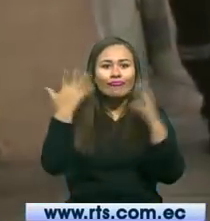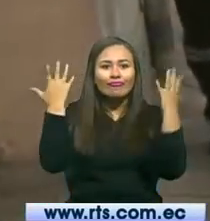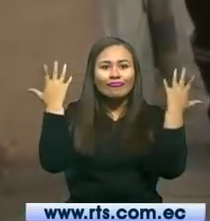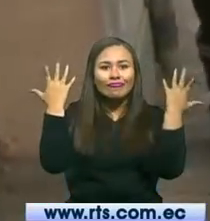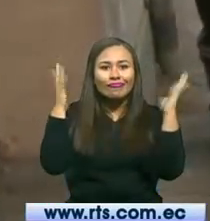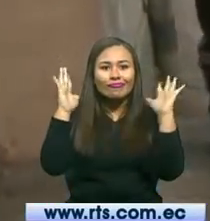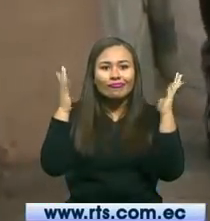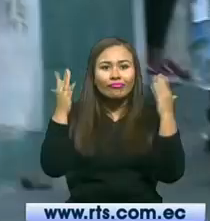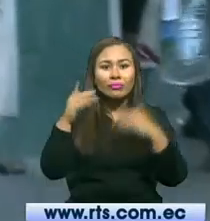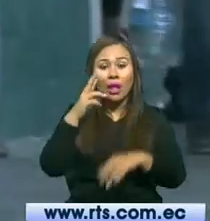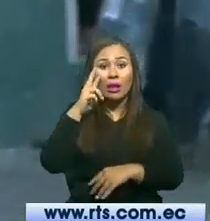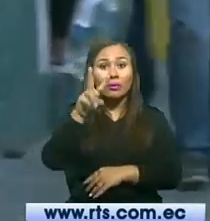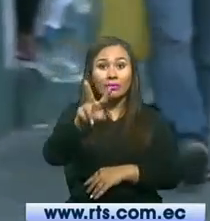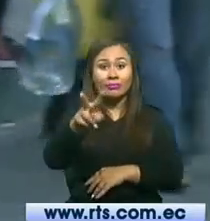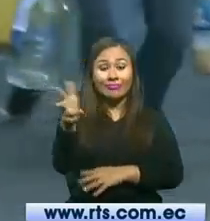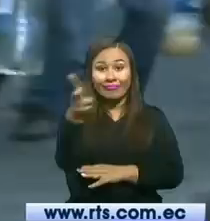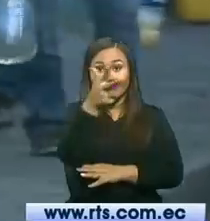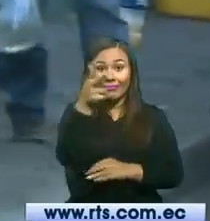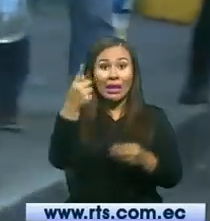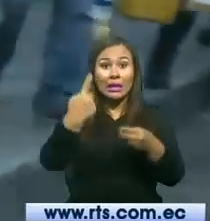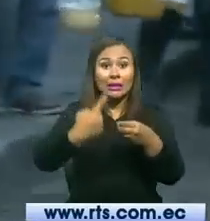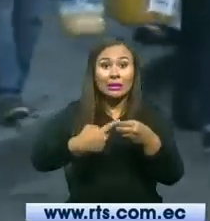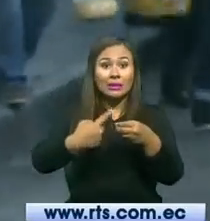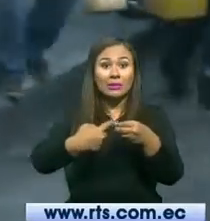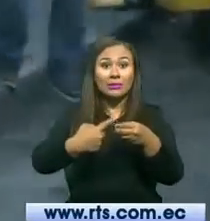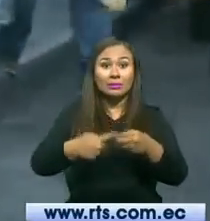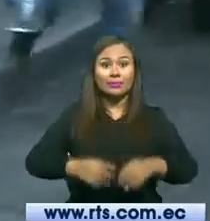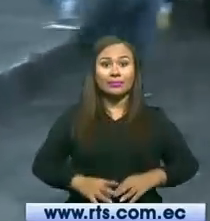imágenes de Carlos Romero, informó Iván Casamen.